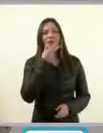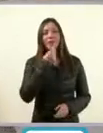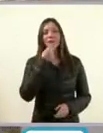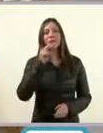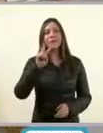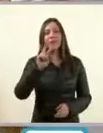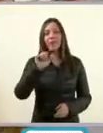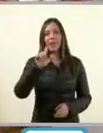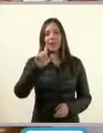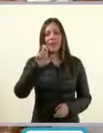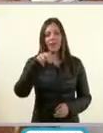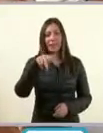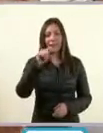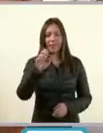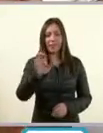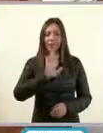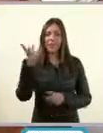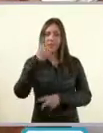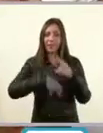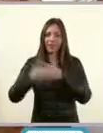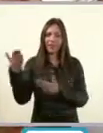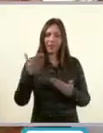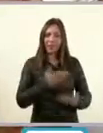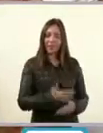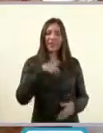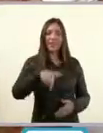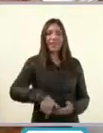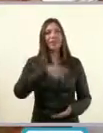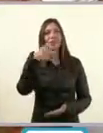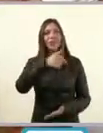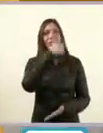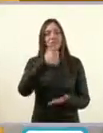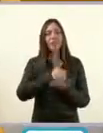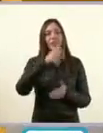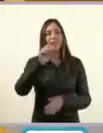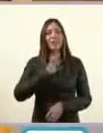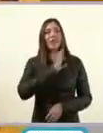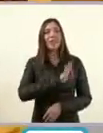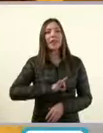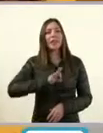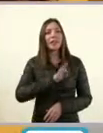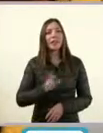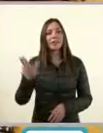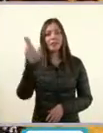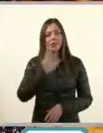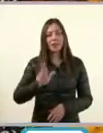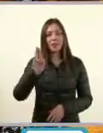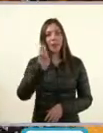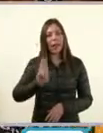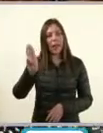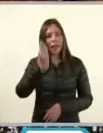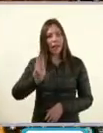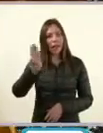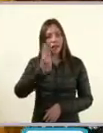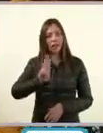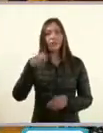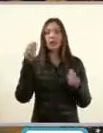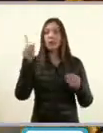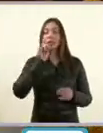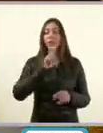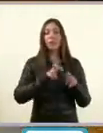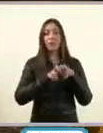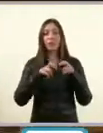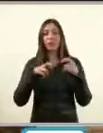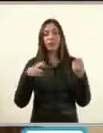nuevamente Arizabalo, presente el día de hoy en tus ciudades. ¿Cómo estás? Bien. ¡Feliz miércoles! Igualmente, feliz miércoles. Aquí esta sala llena de mucha guapura.